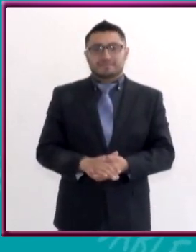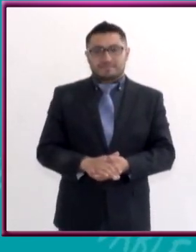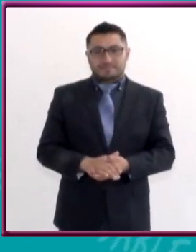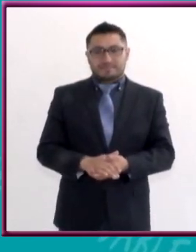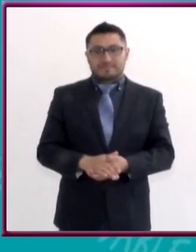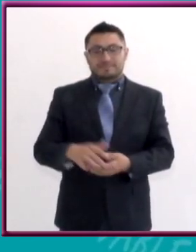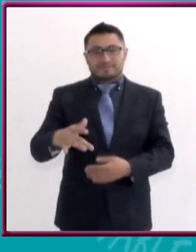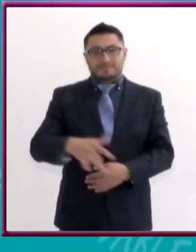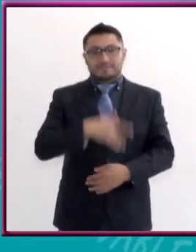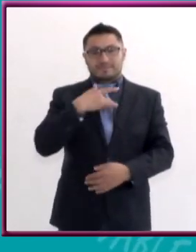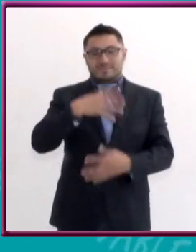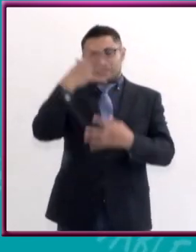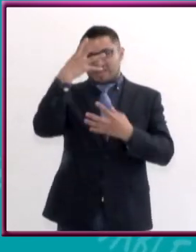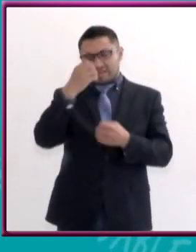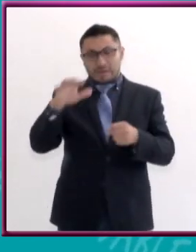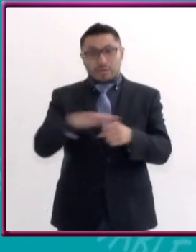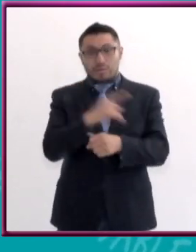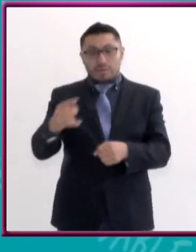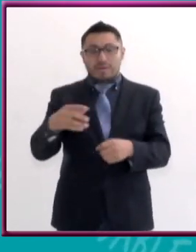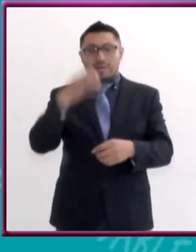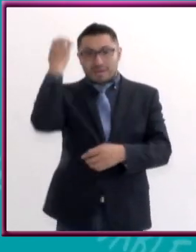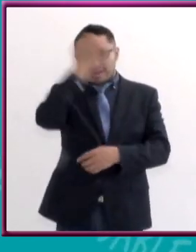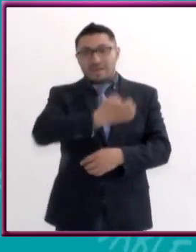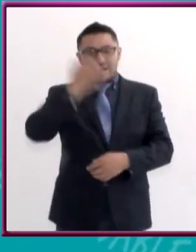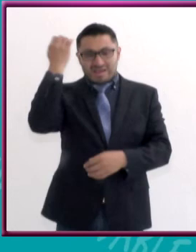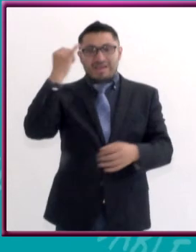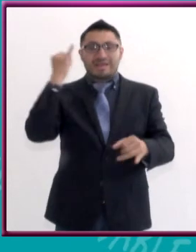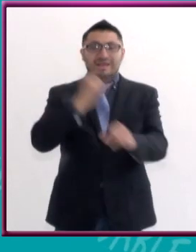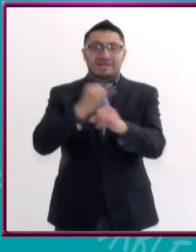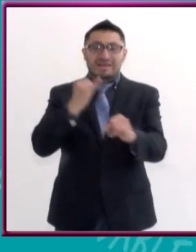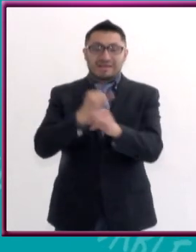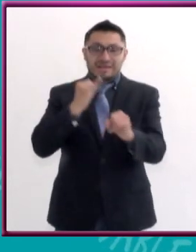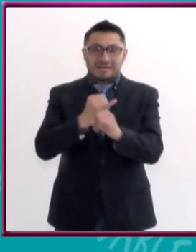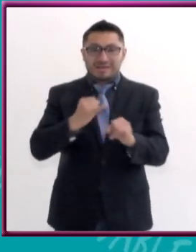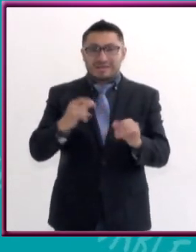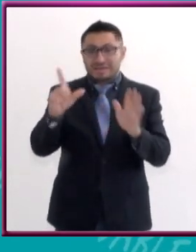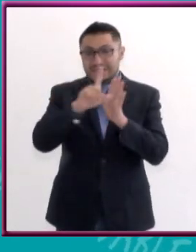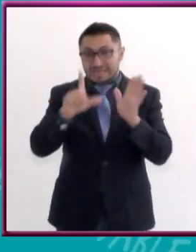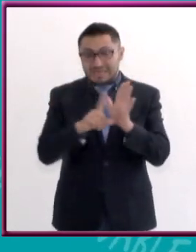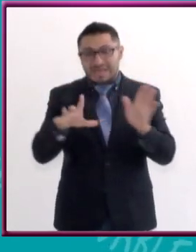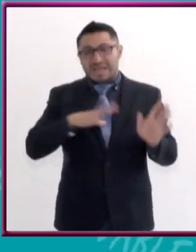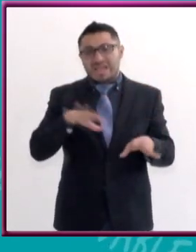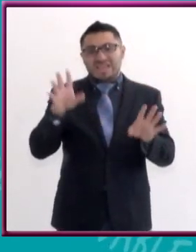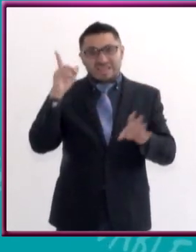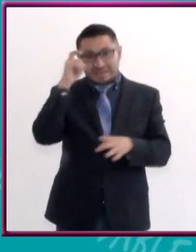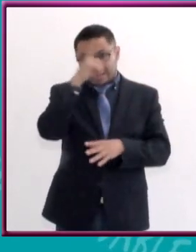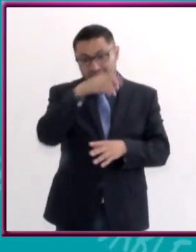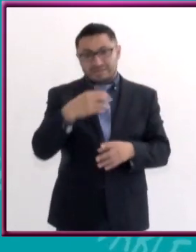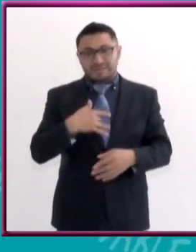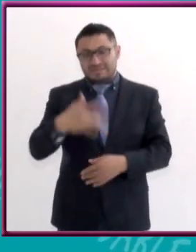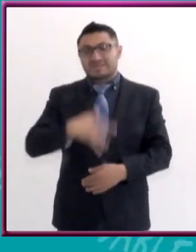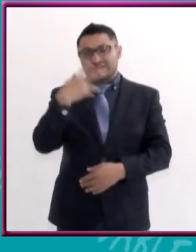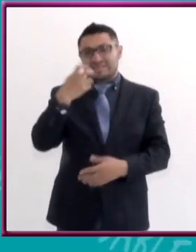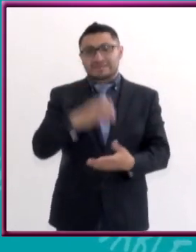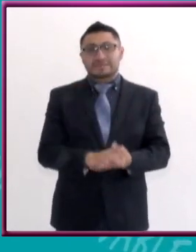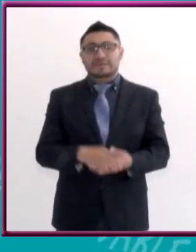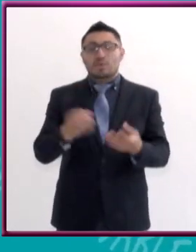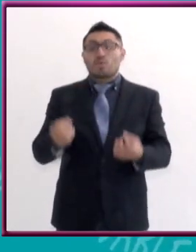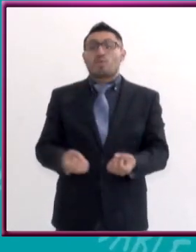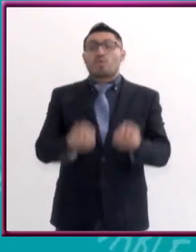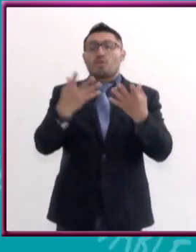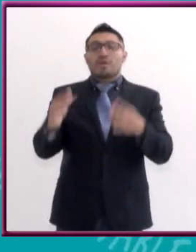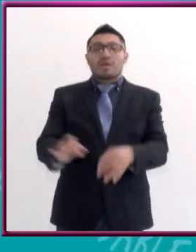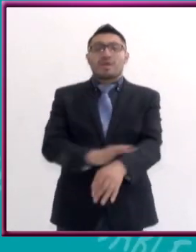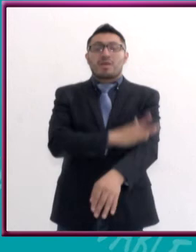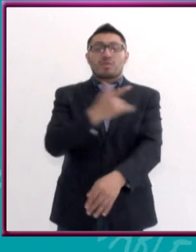He estado frustrada porque los exámenes en línea son un poco pesados. Yo siento que he pasado muchas emociones. ¿Por